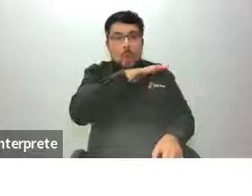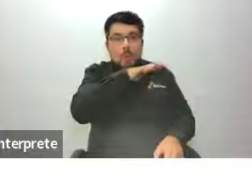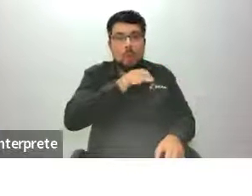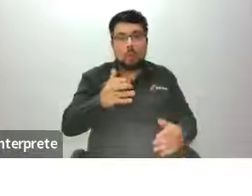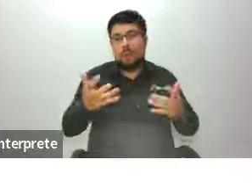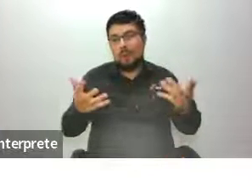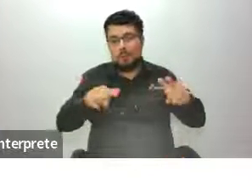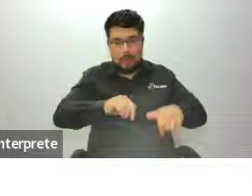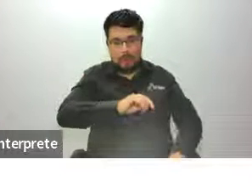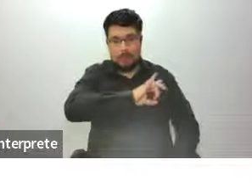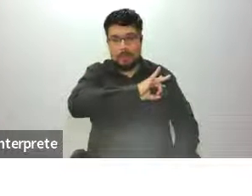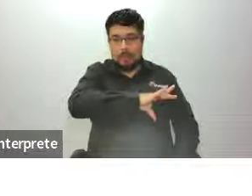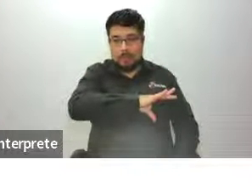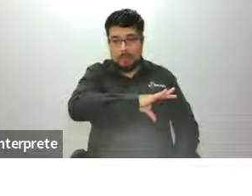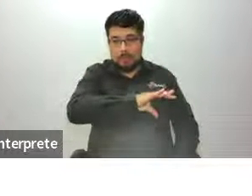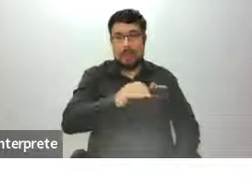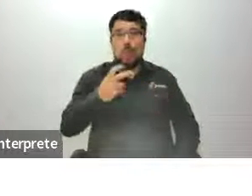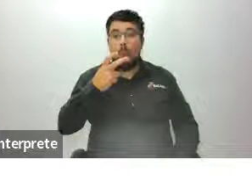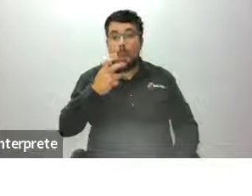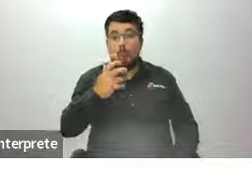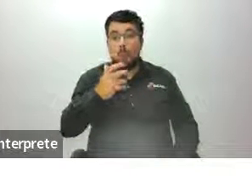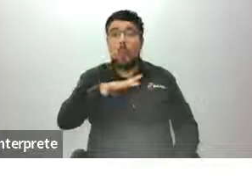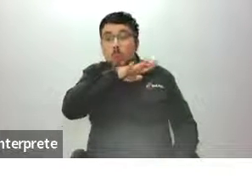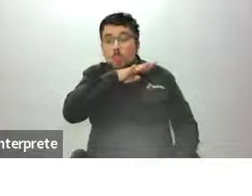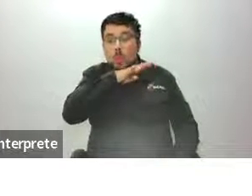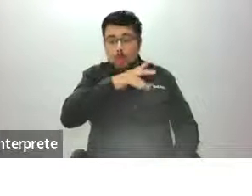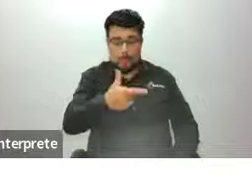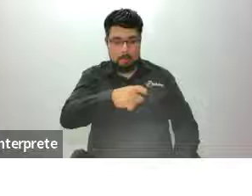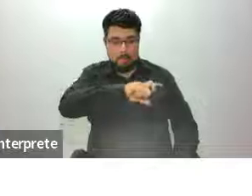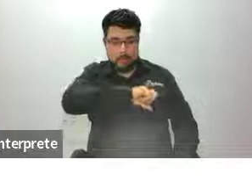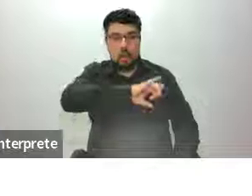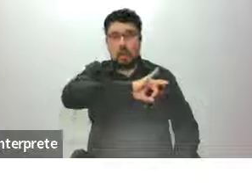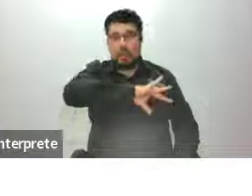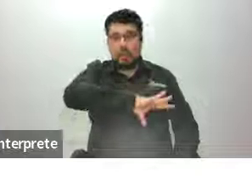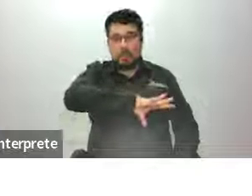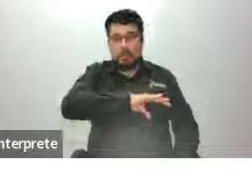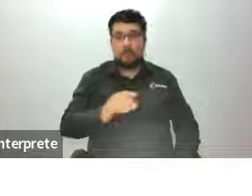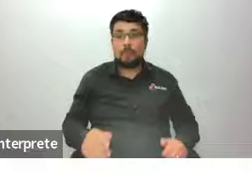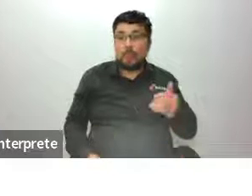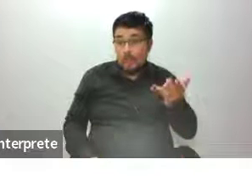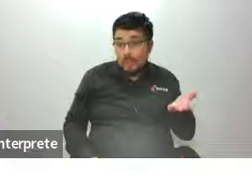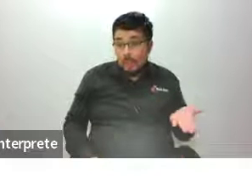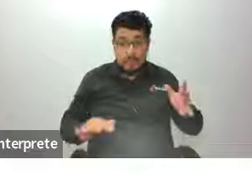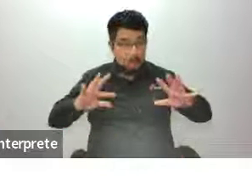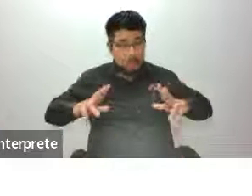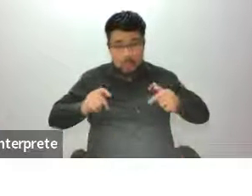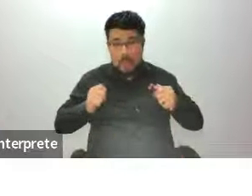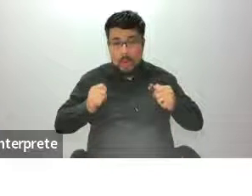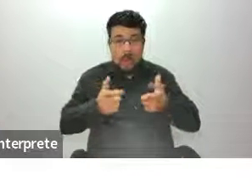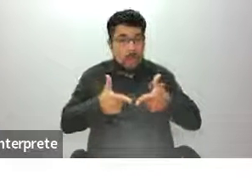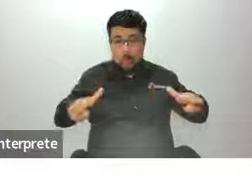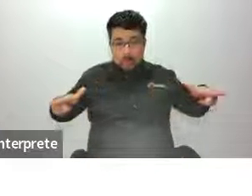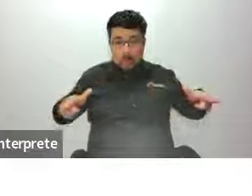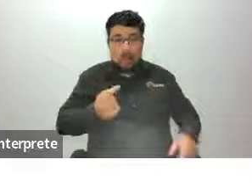chilenos utilizamos el español de Chile y este potencial lingüístico que cada uno tenemos, que nacimos en